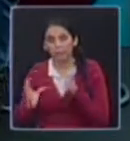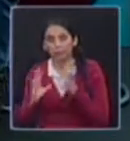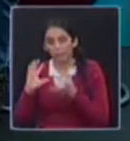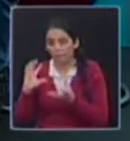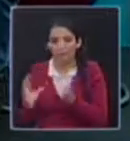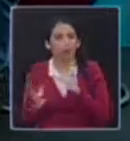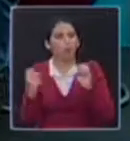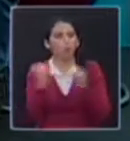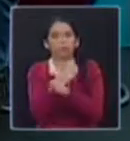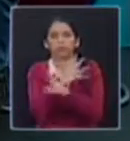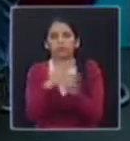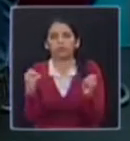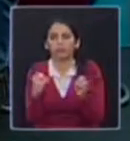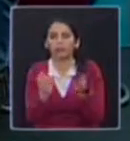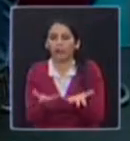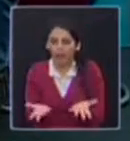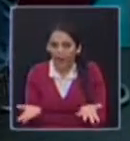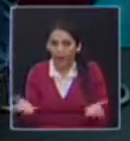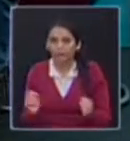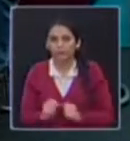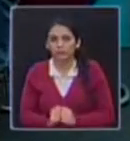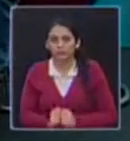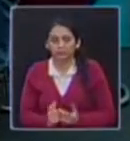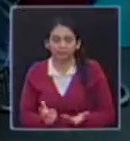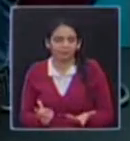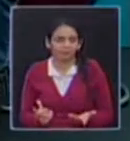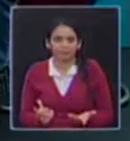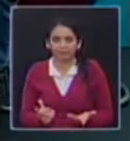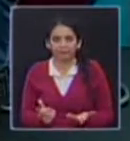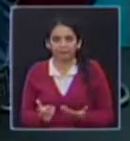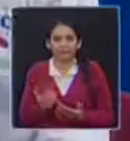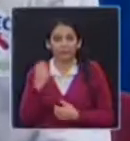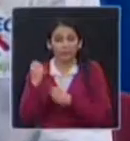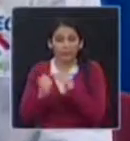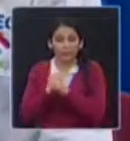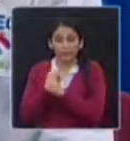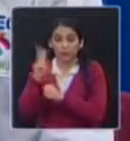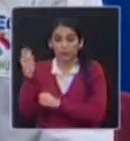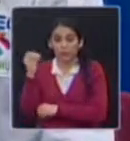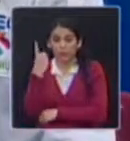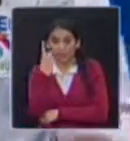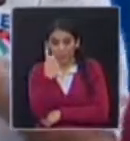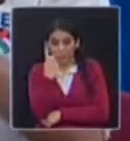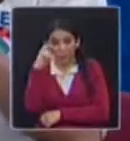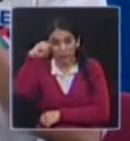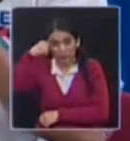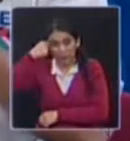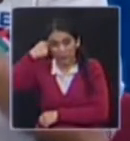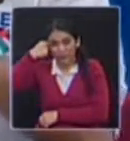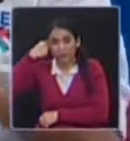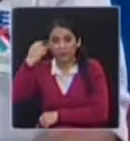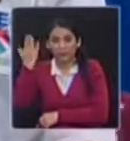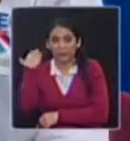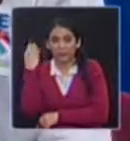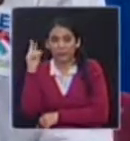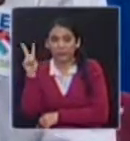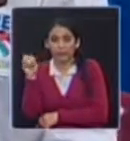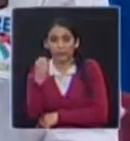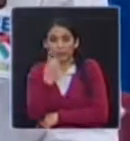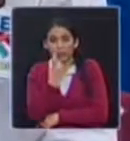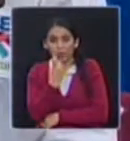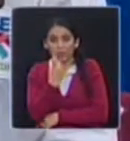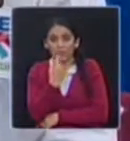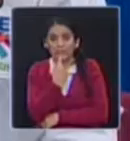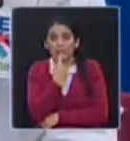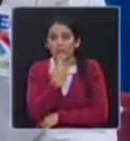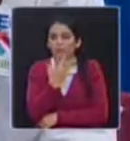pobreza, de la falta de oportunidades. En el 2011 el señor presidente, con justa razón, dijo, me